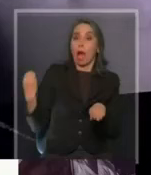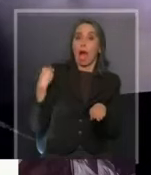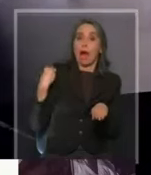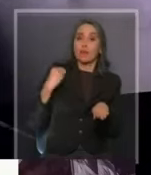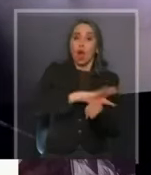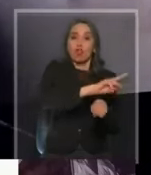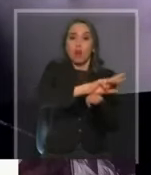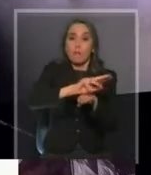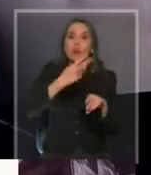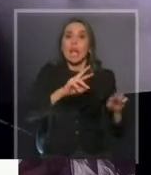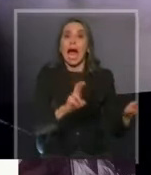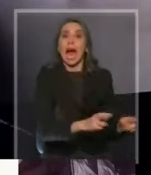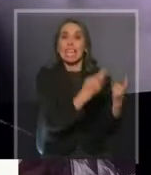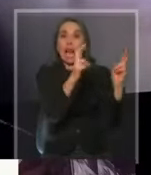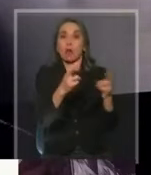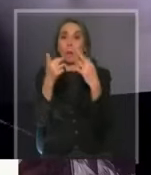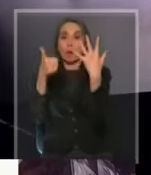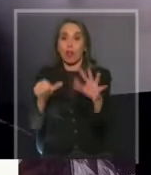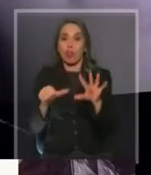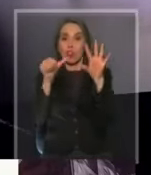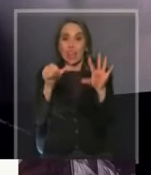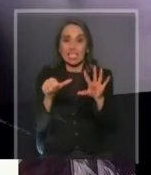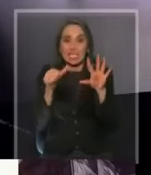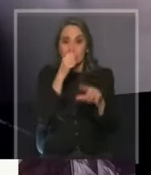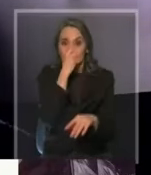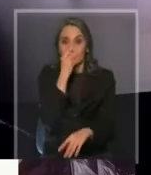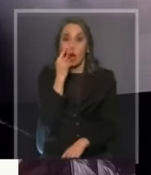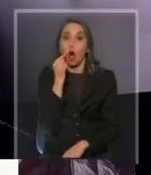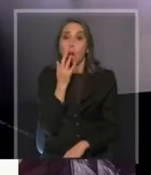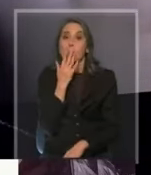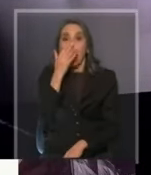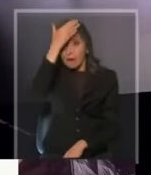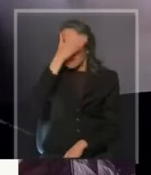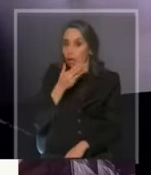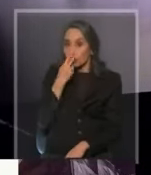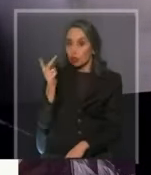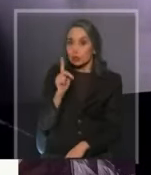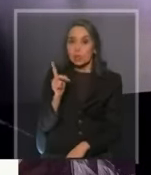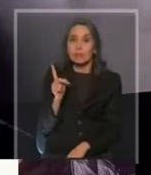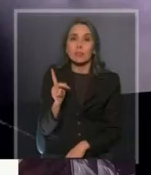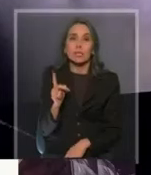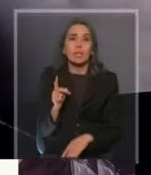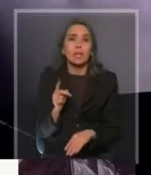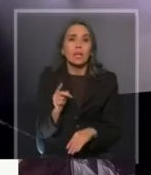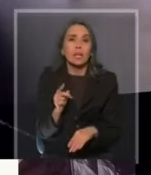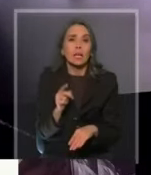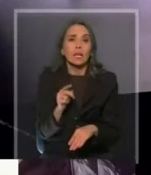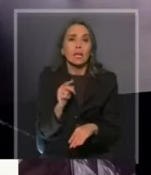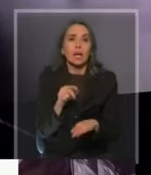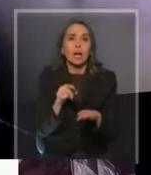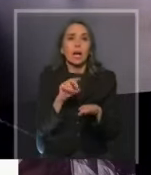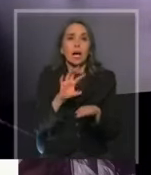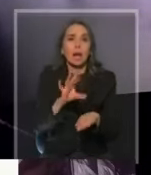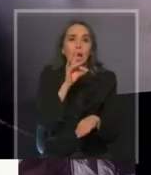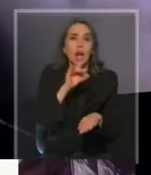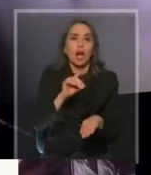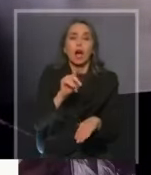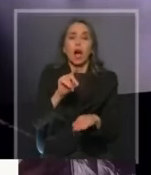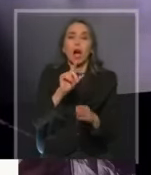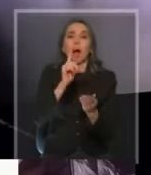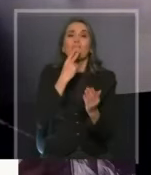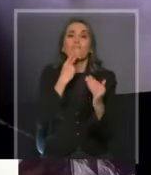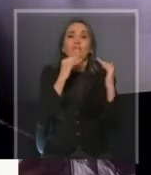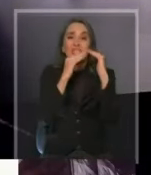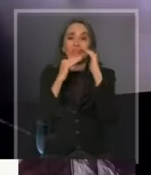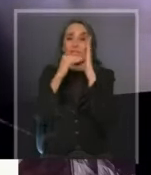recuperado. Nos tocaba encontrar en el acto incluso robo en lugar